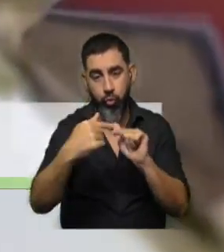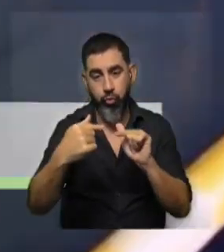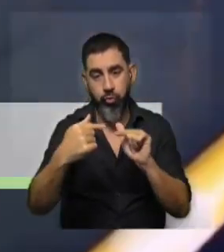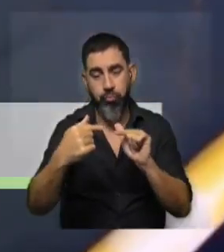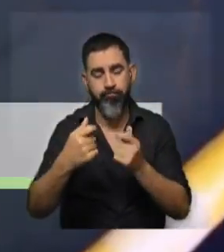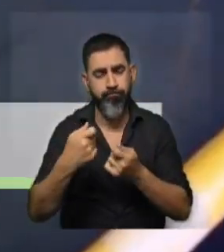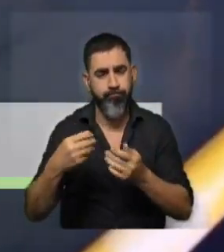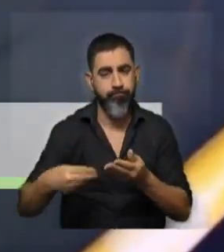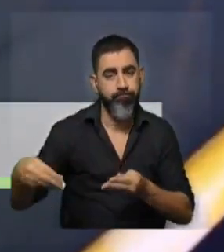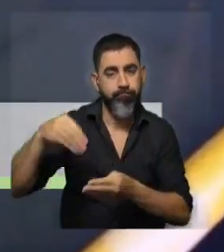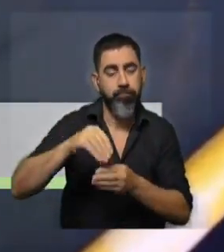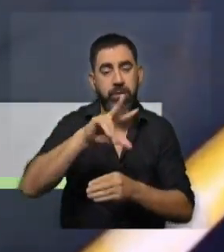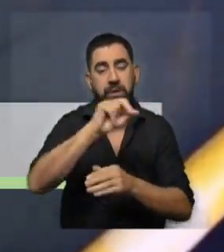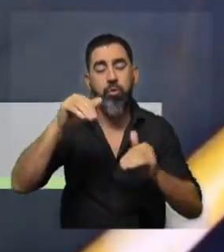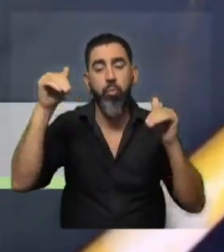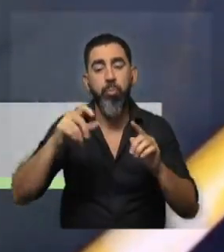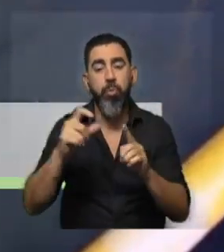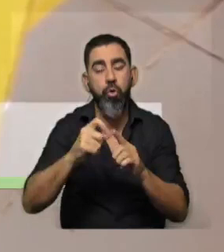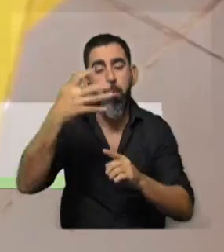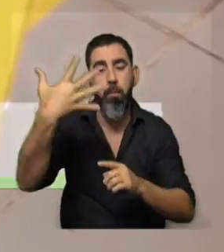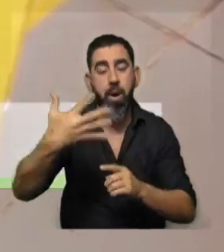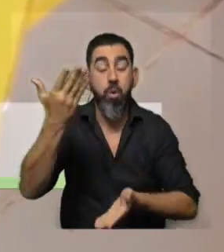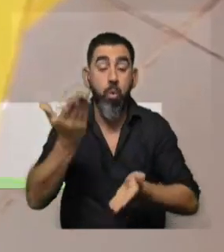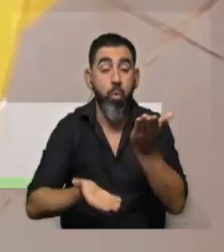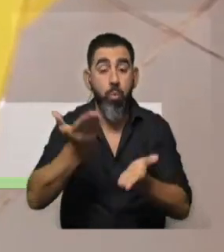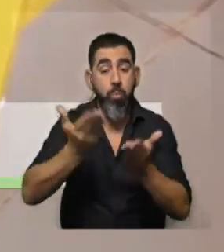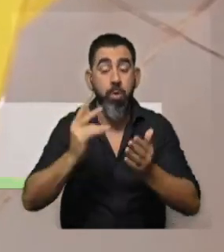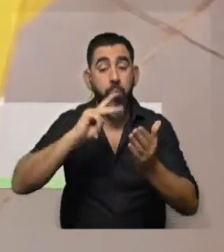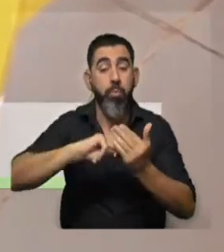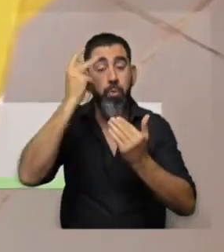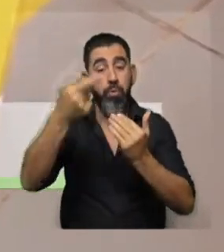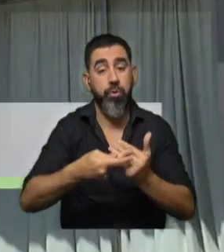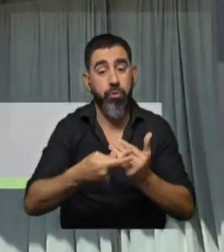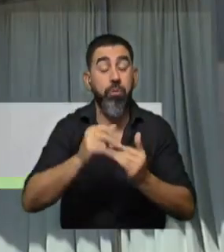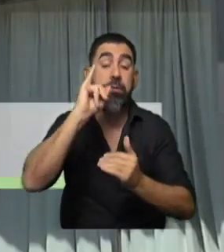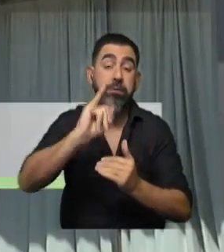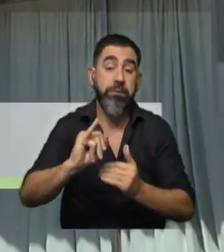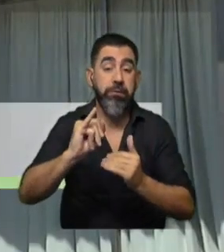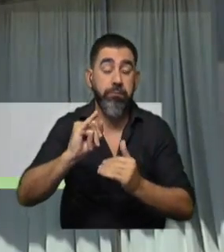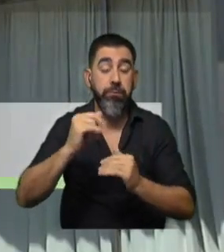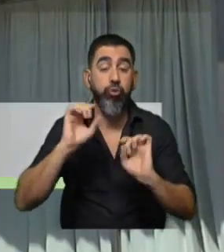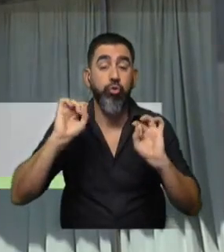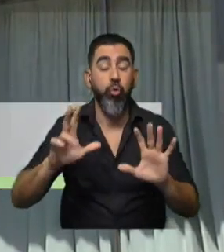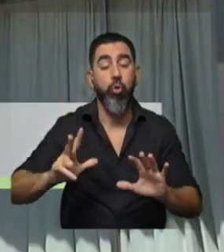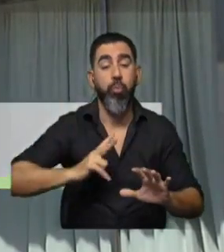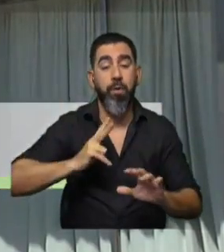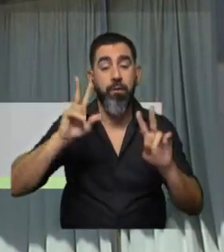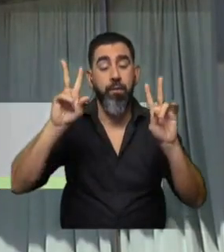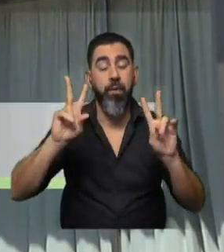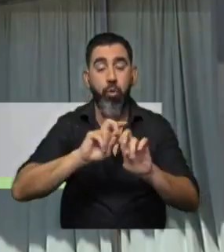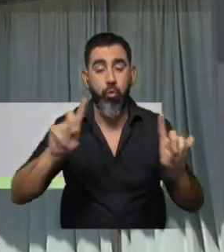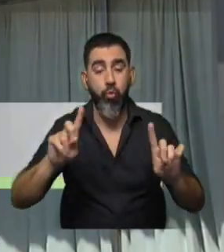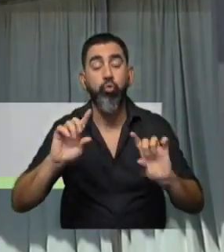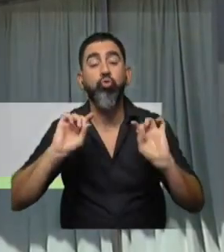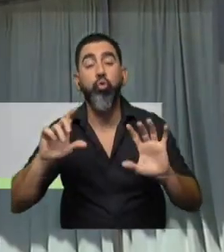sobrecosto de 300 millones de dólares en comparación con el proyecto si hubiera sido desarrollado por la empresa estatal